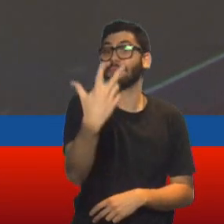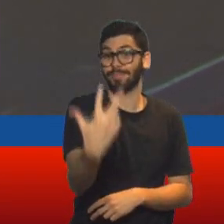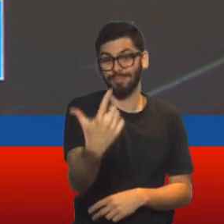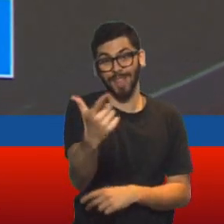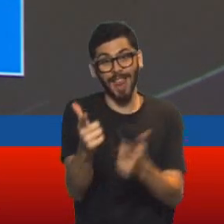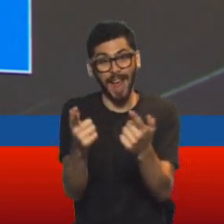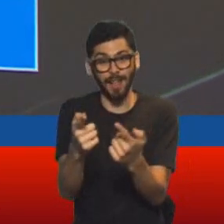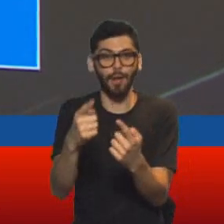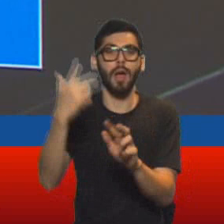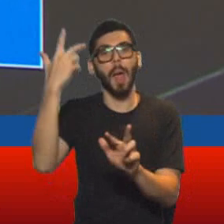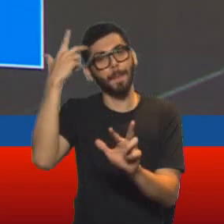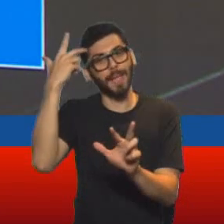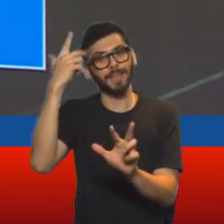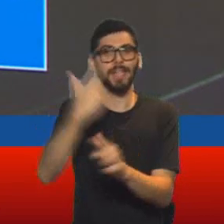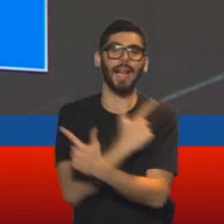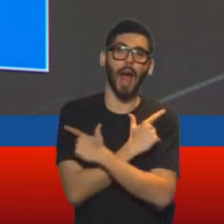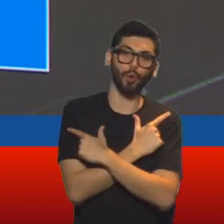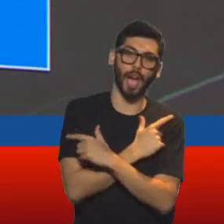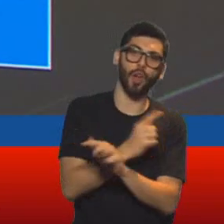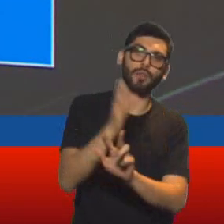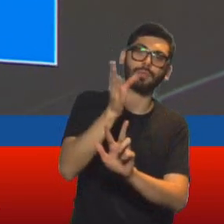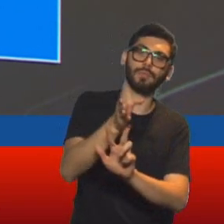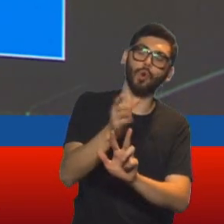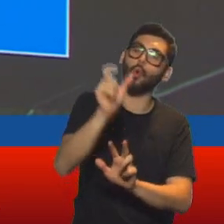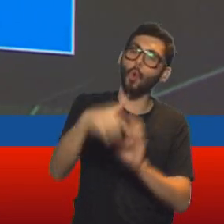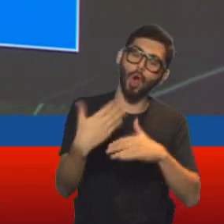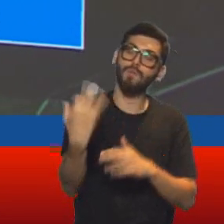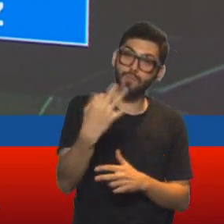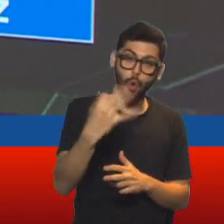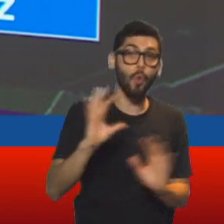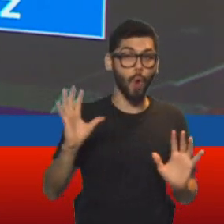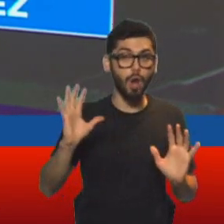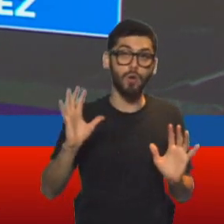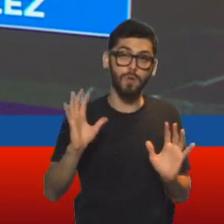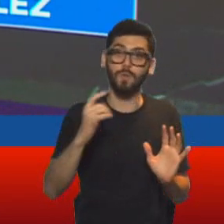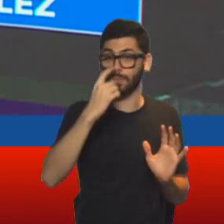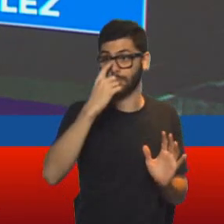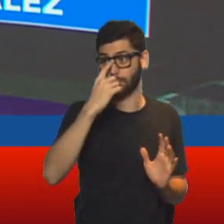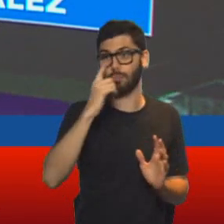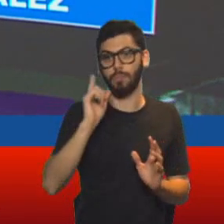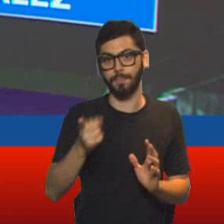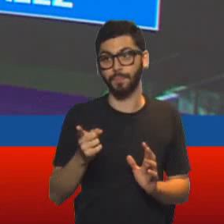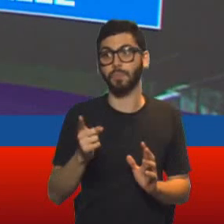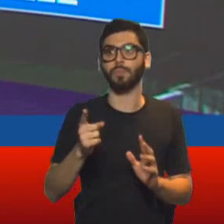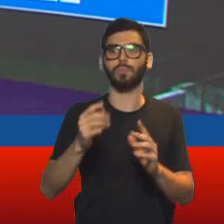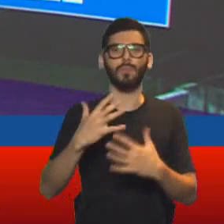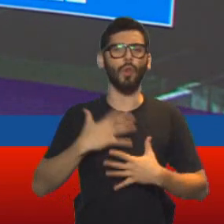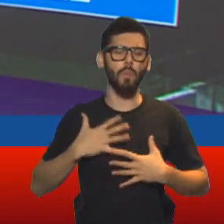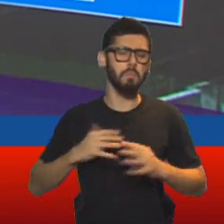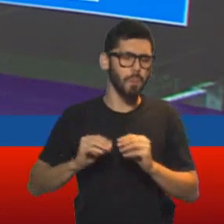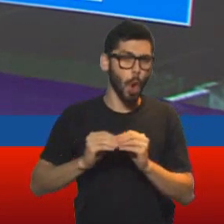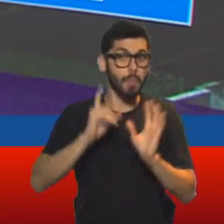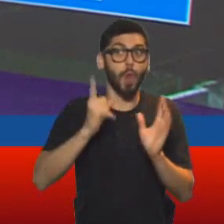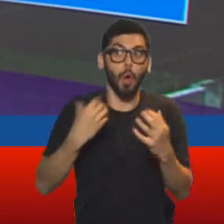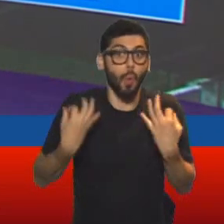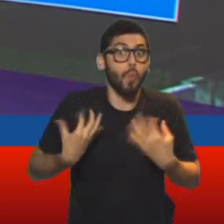Lautaro y un jugador fundamental, también ratificado a pesar de sus problemas físicos, Nico